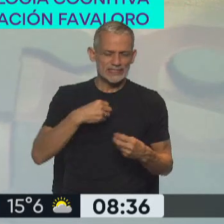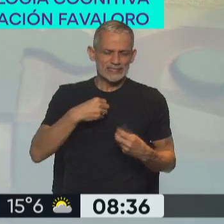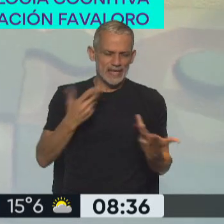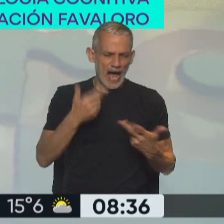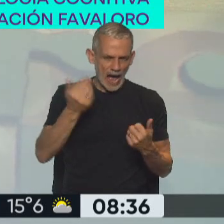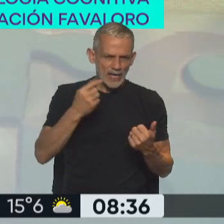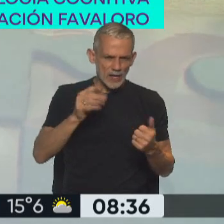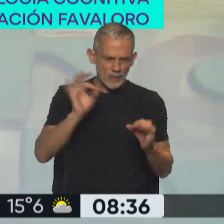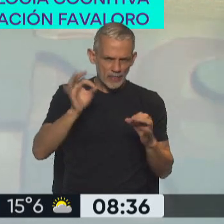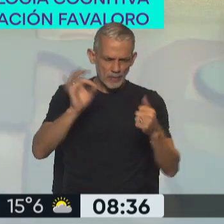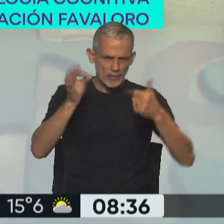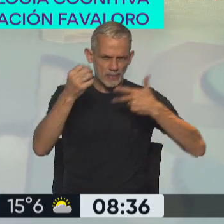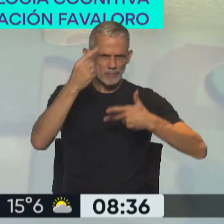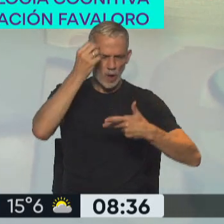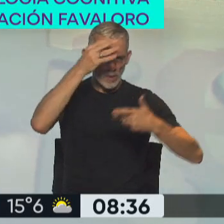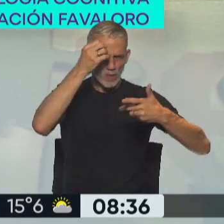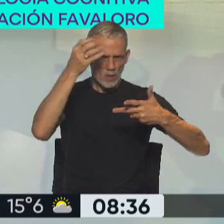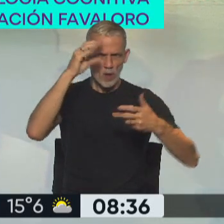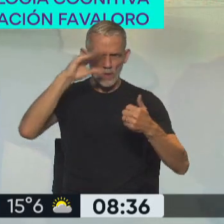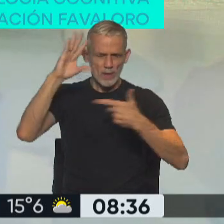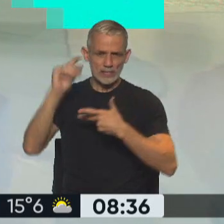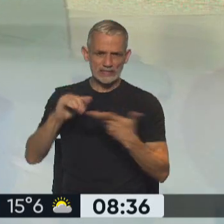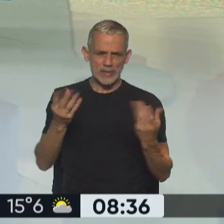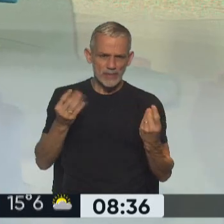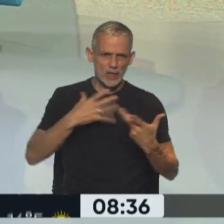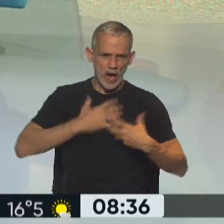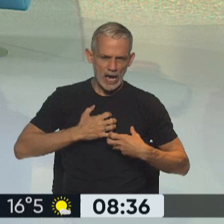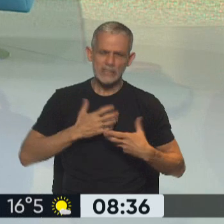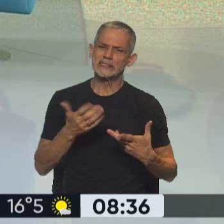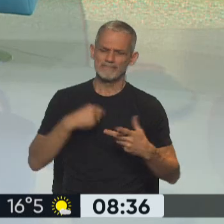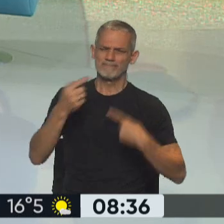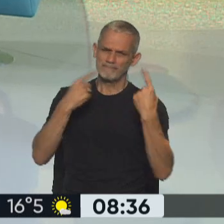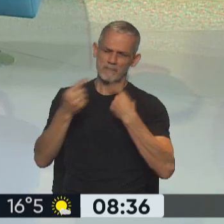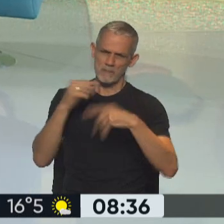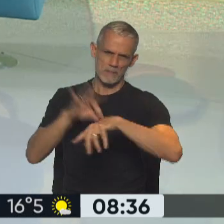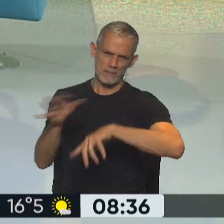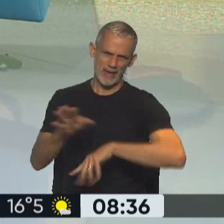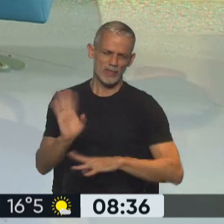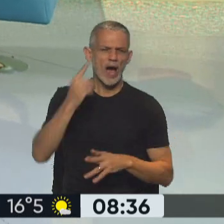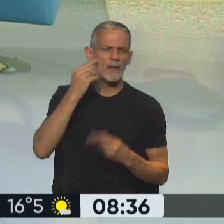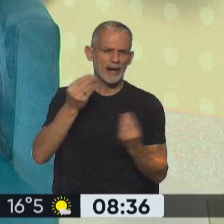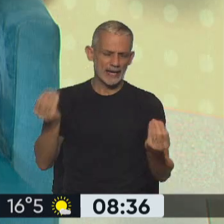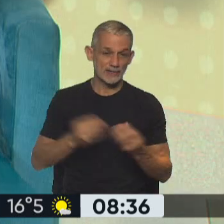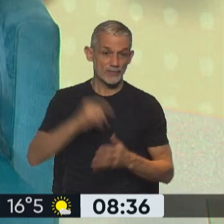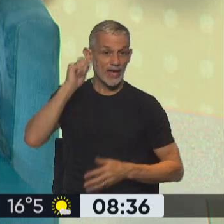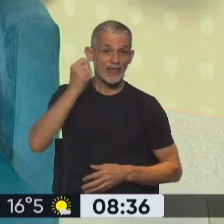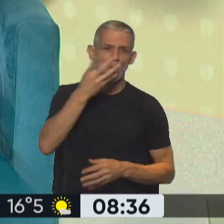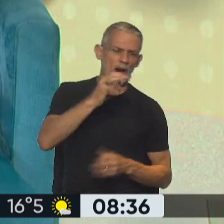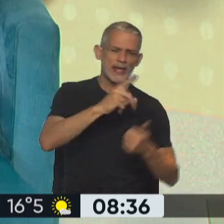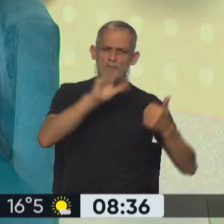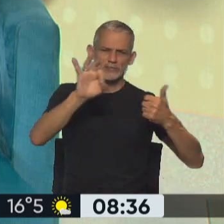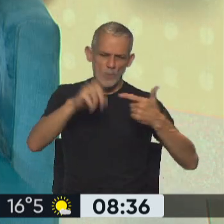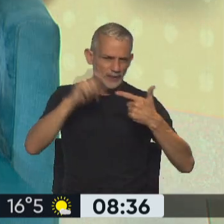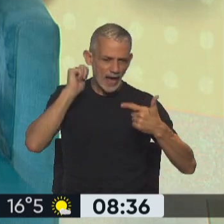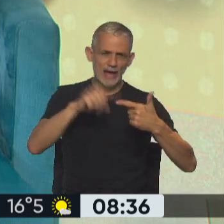la presencia de algún tipo de miedo o angustia, consultar para ver de qué se trata. Ahora, tengo 40 o tengo 50